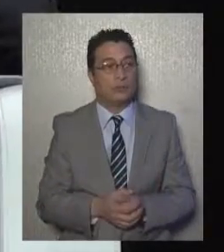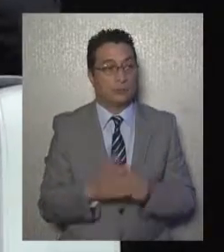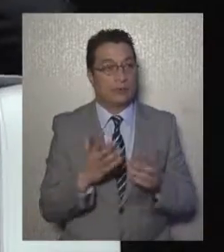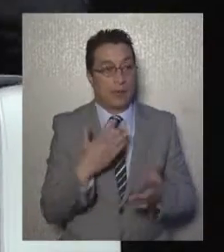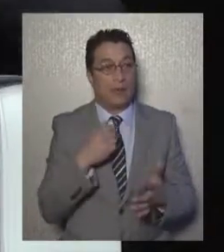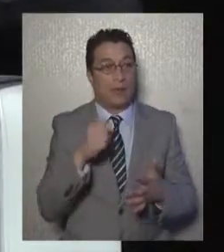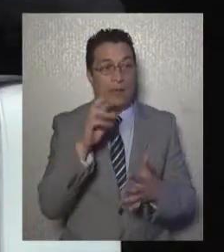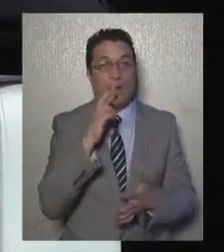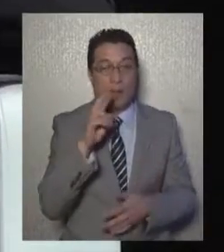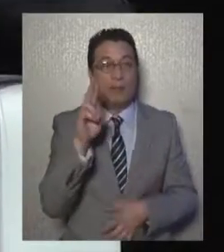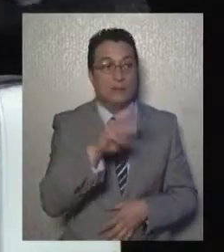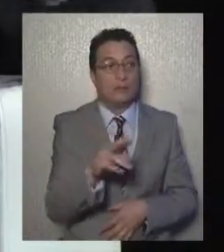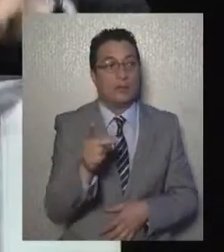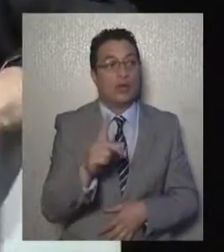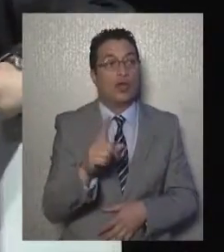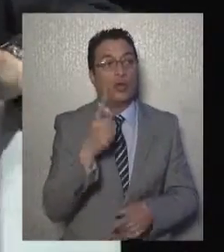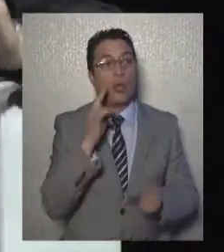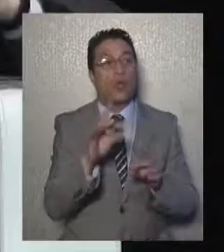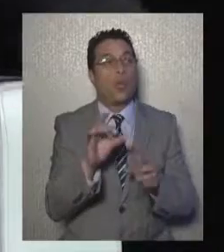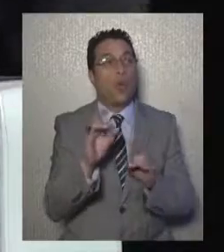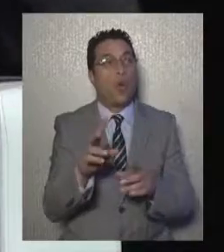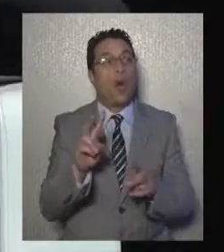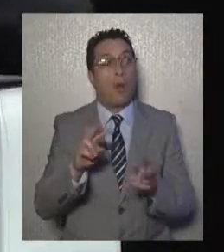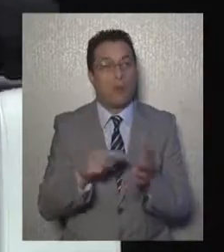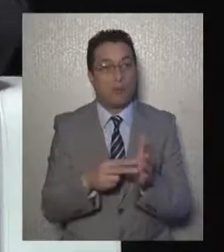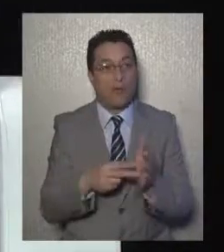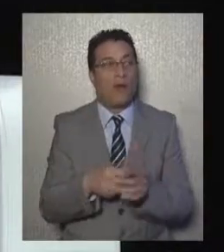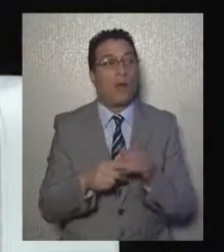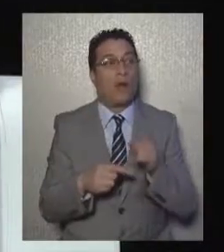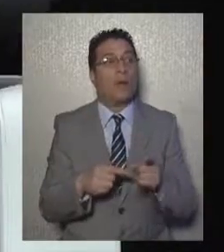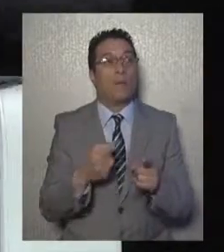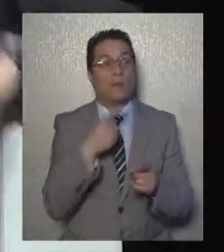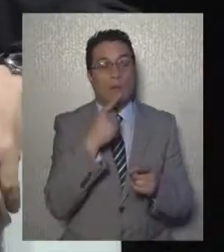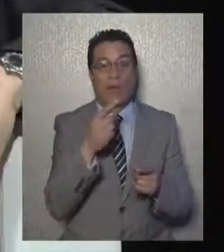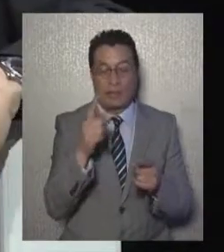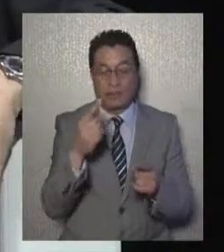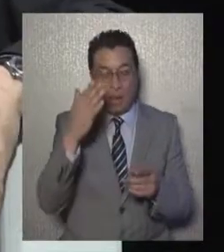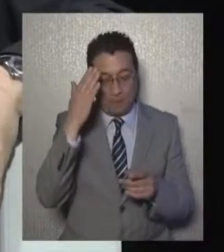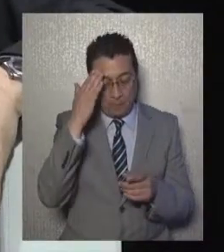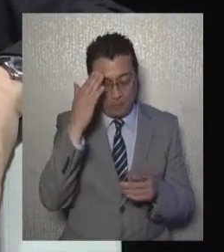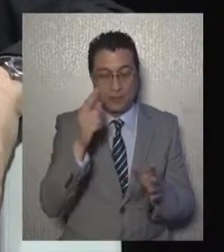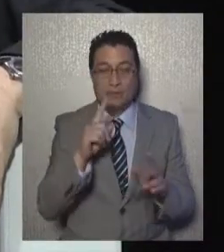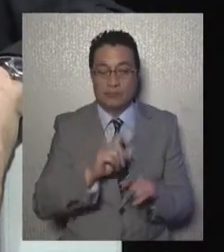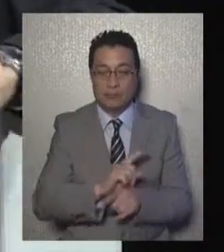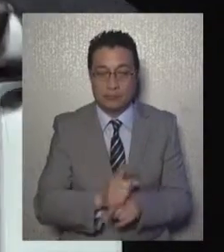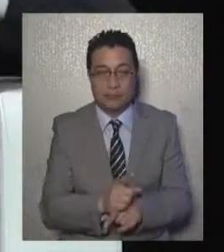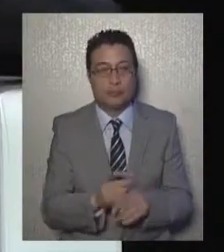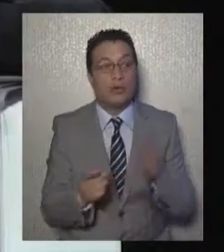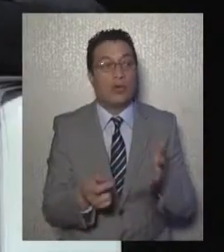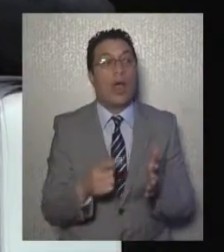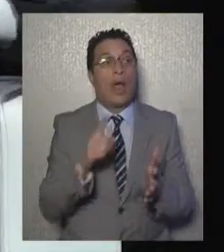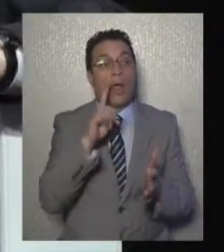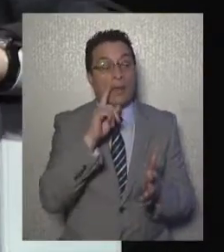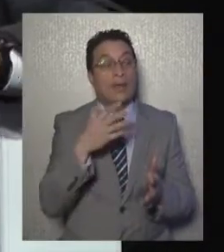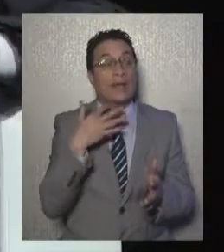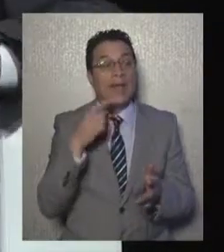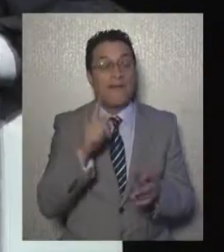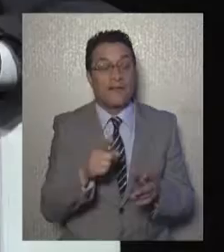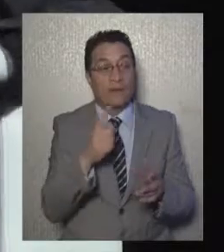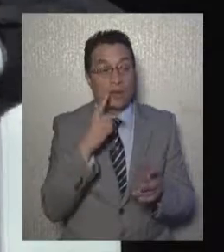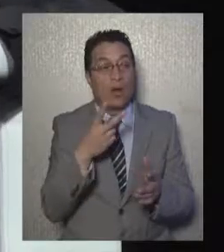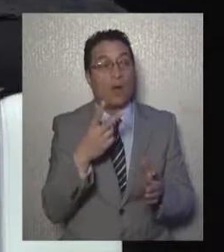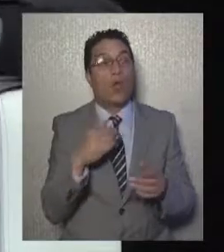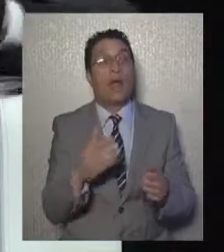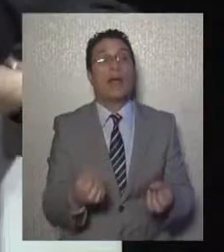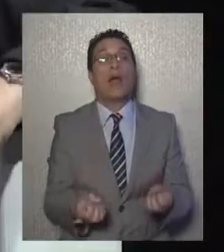insisto, esto no se aplica a cada uno de los problemas, pero una que se me viene a la mente de inmediato tiene que ver con un ámbito en el cual esta cosa